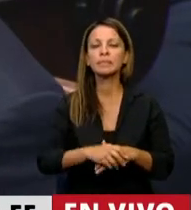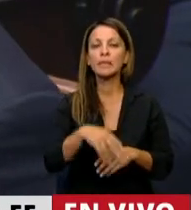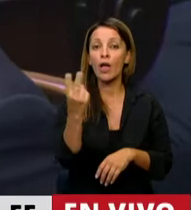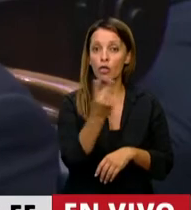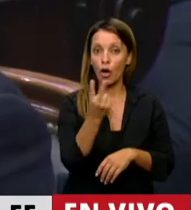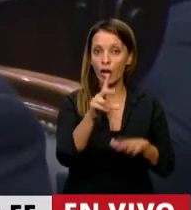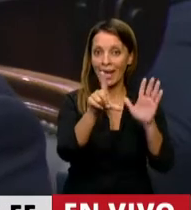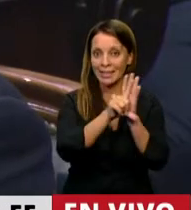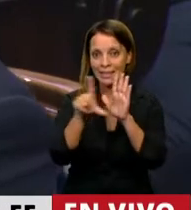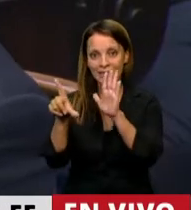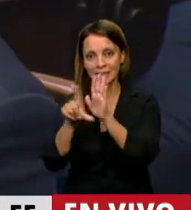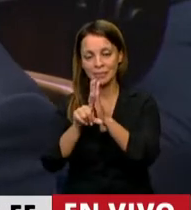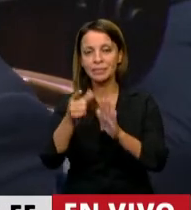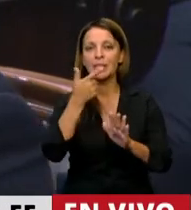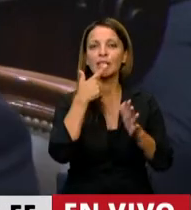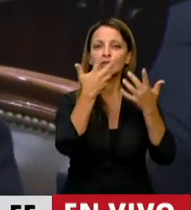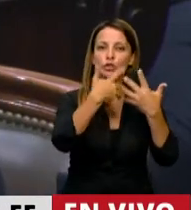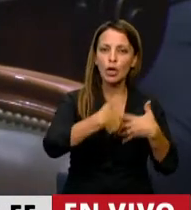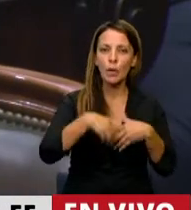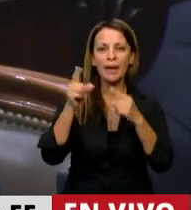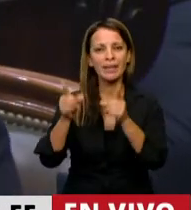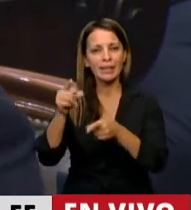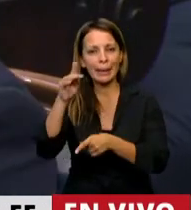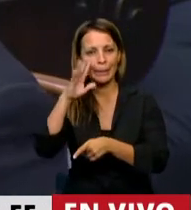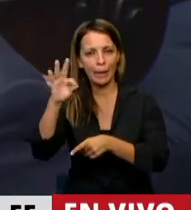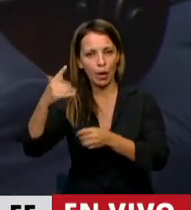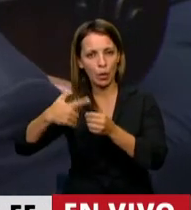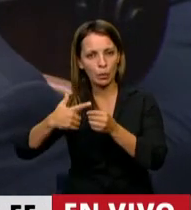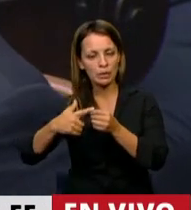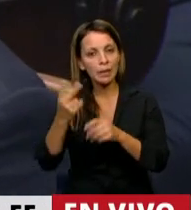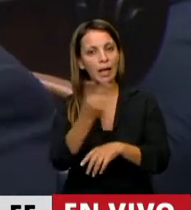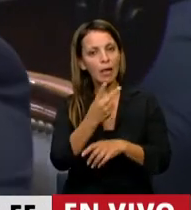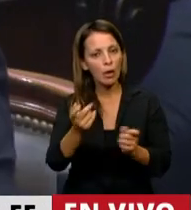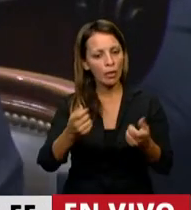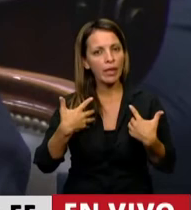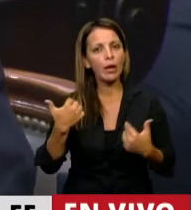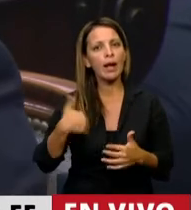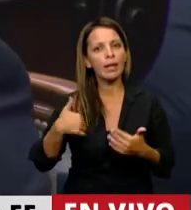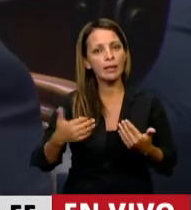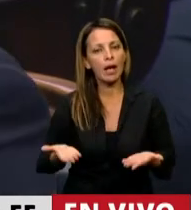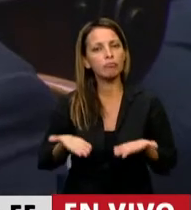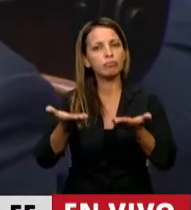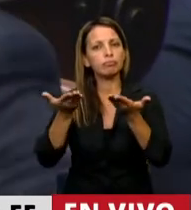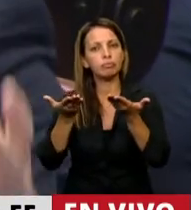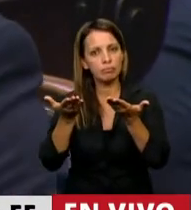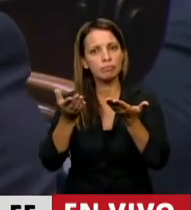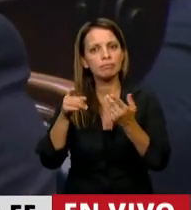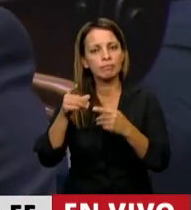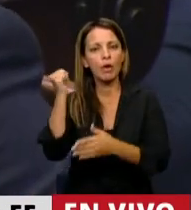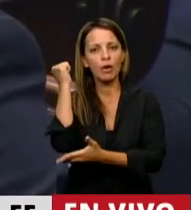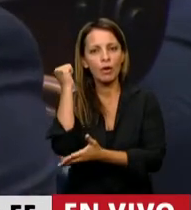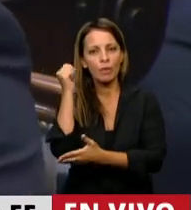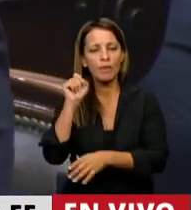leyes significaron posicionar a la Argentina en ambos tipos de economía, una la